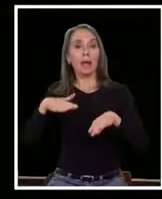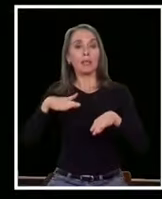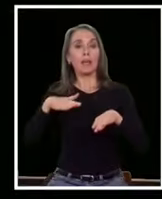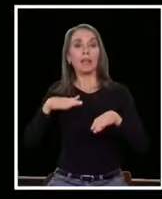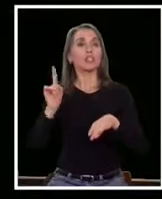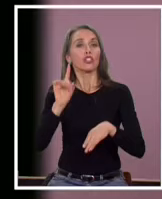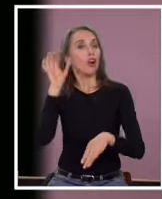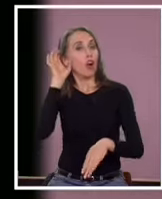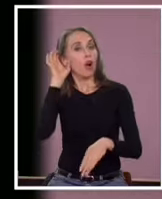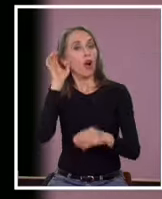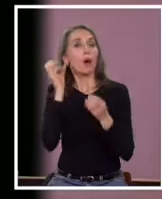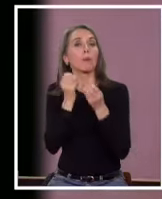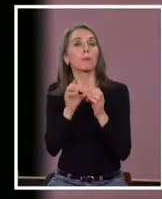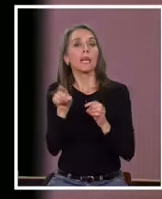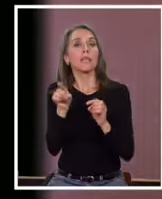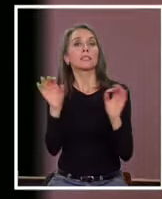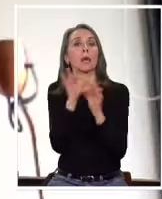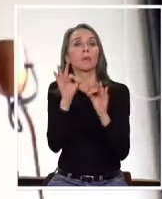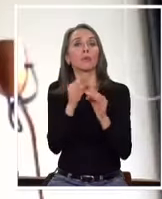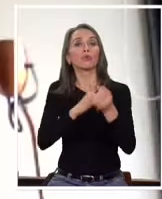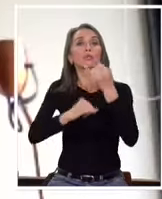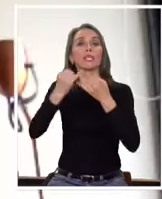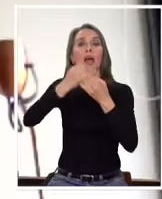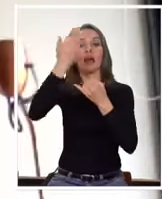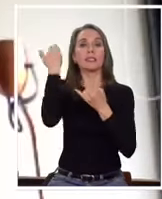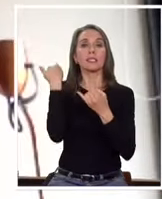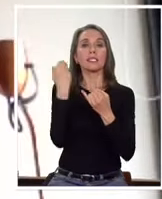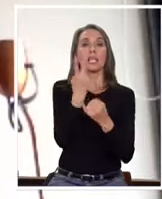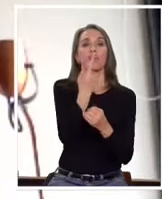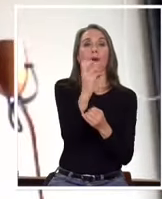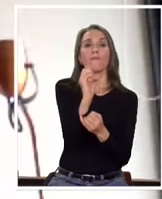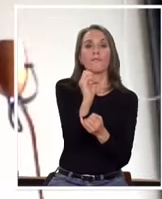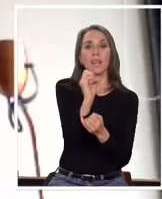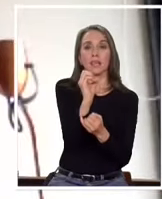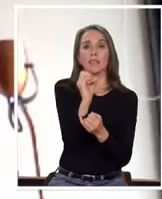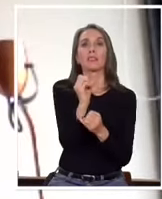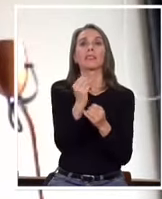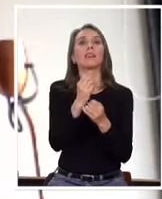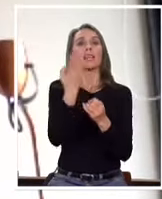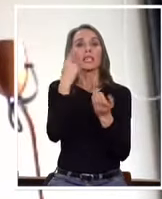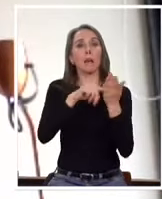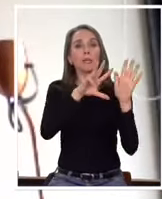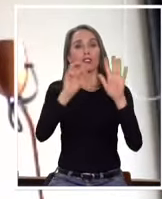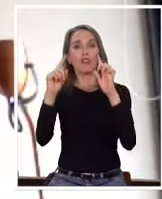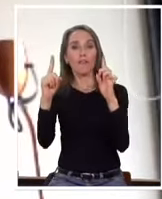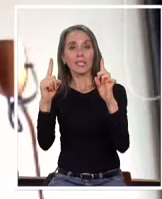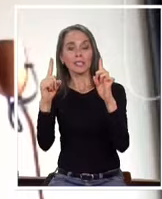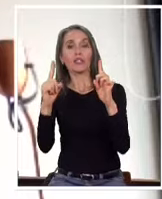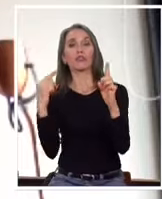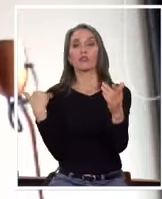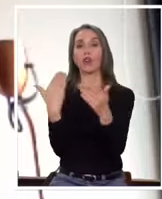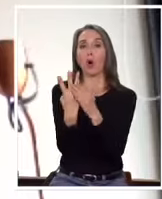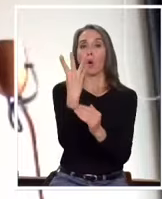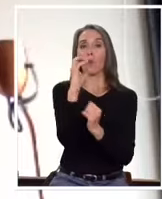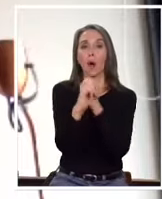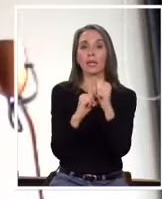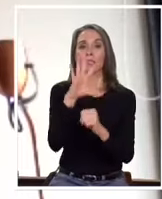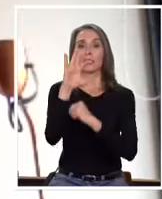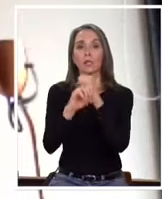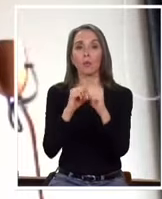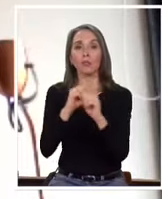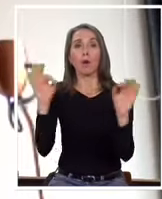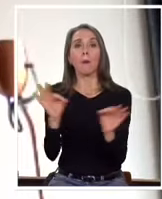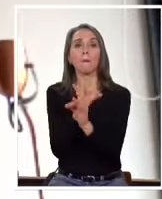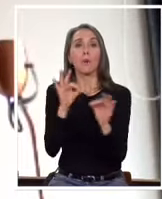una parte de la música del siglo XX y del siglo XXI. Nos perdemos todo un rastro de cómo se construyó el pop de los últimos 40, 50 años.